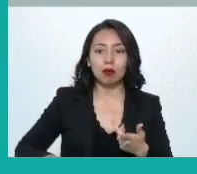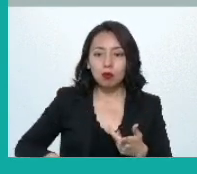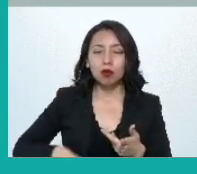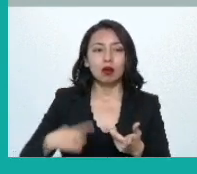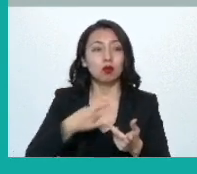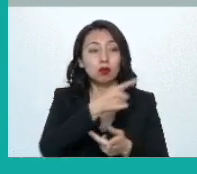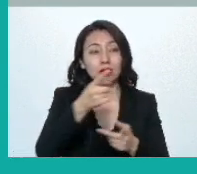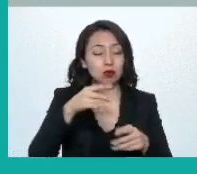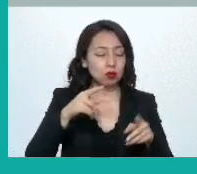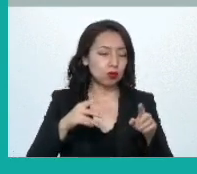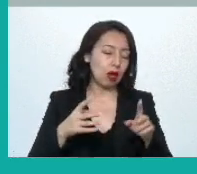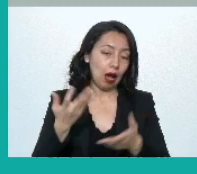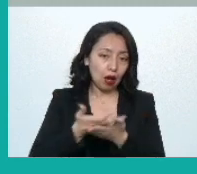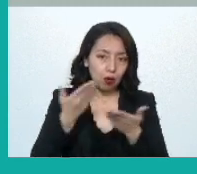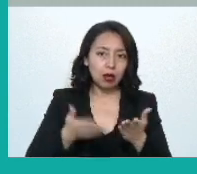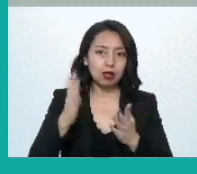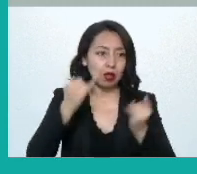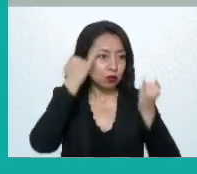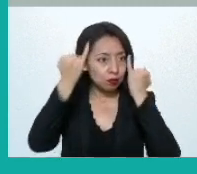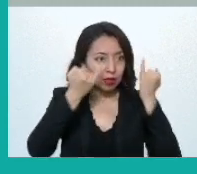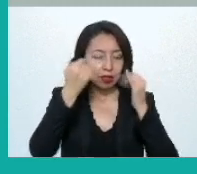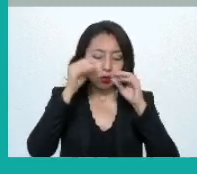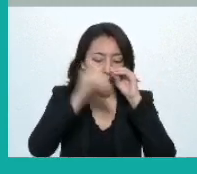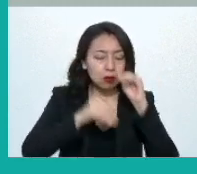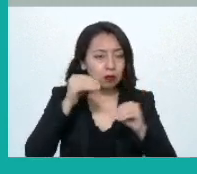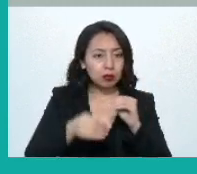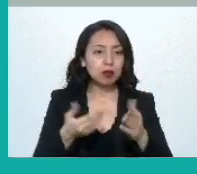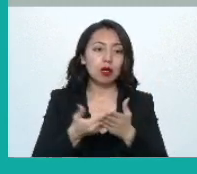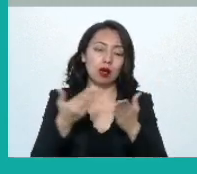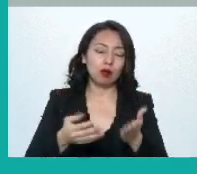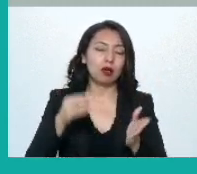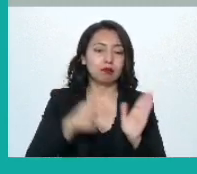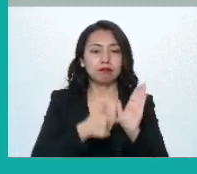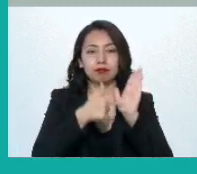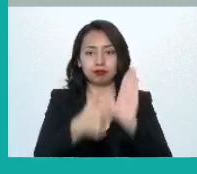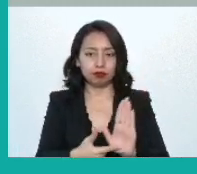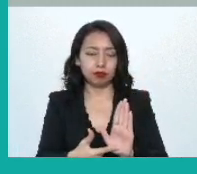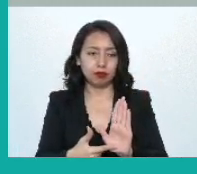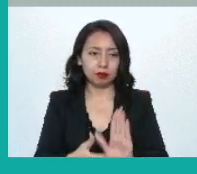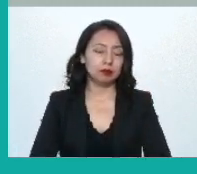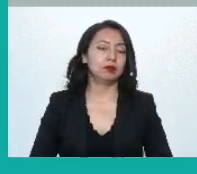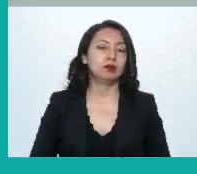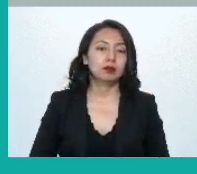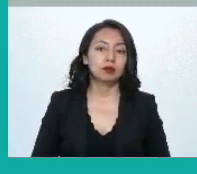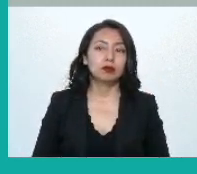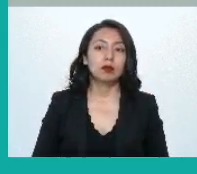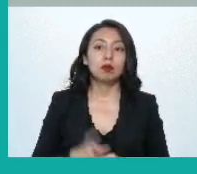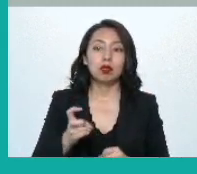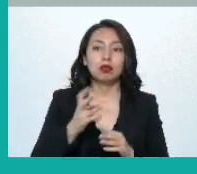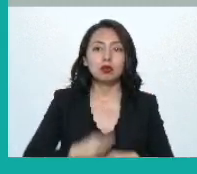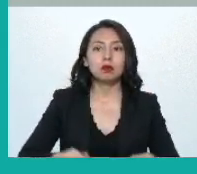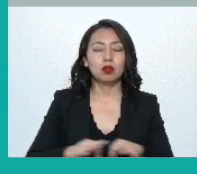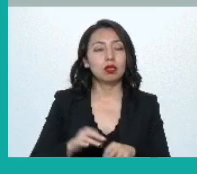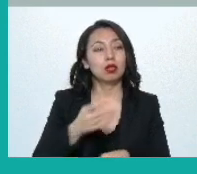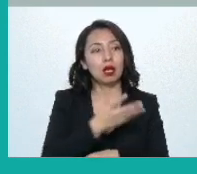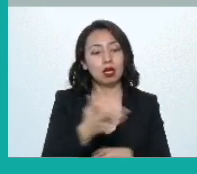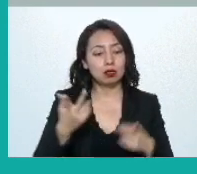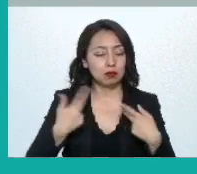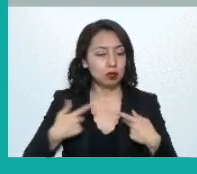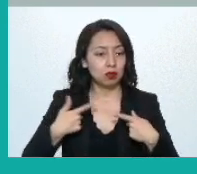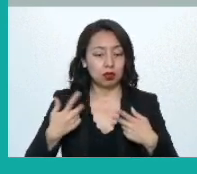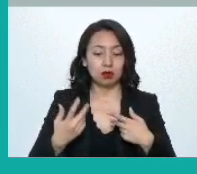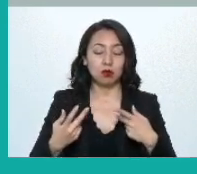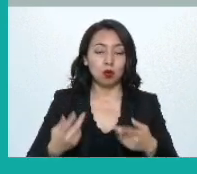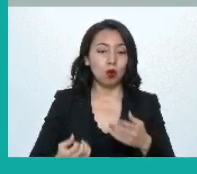su creatividad, hoy dan pauta precisamente de ello. Estamos seguros de que es crucial involucrar a las